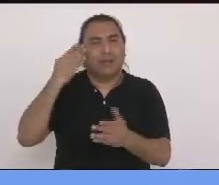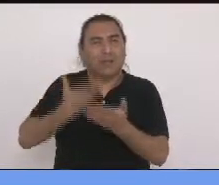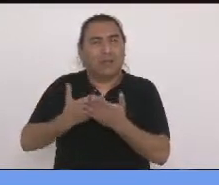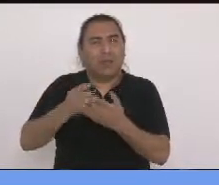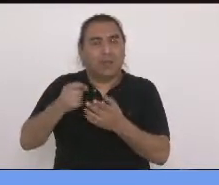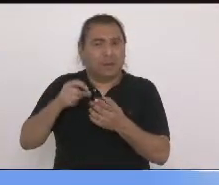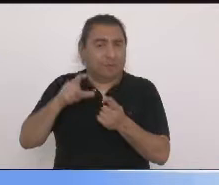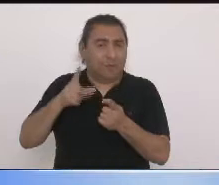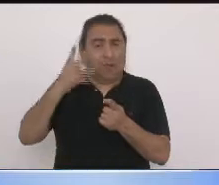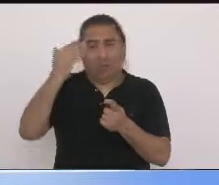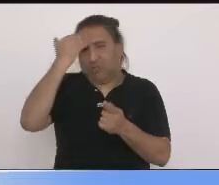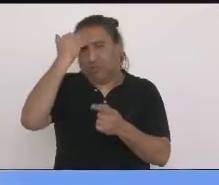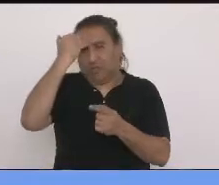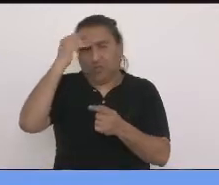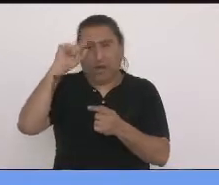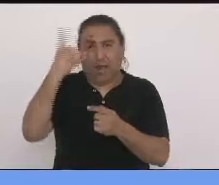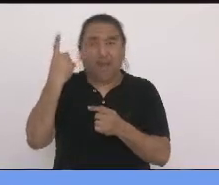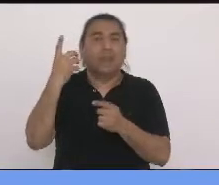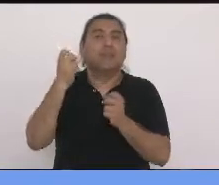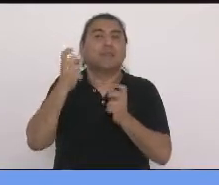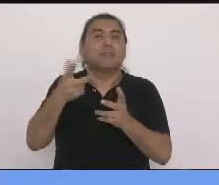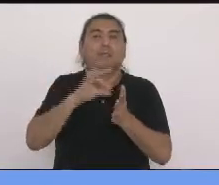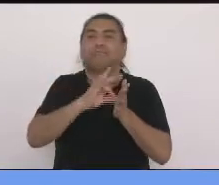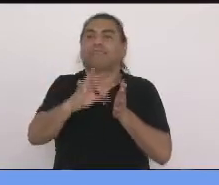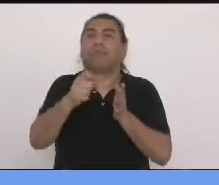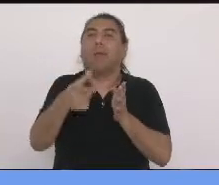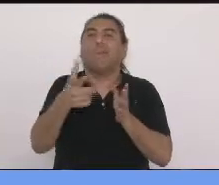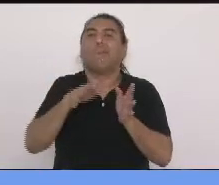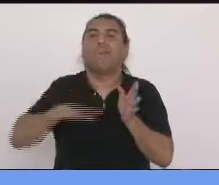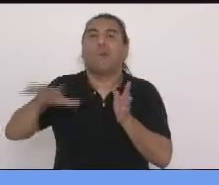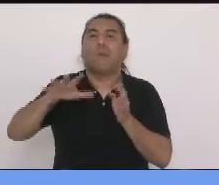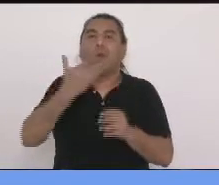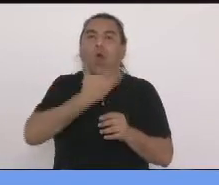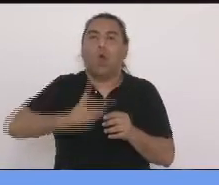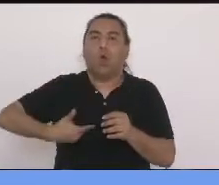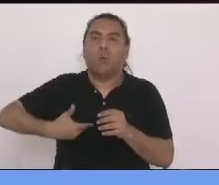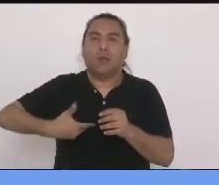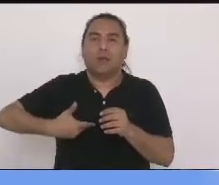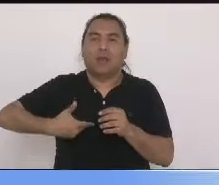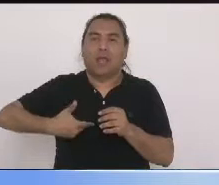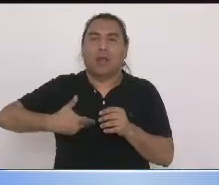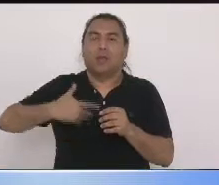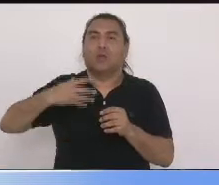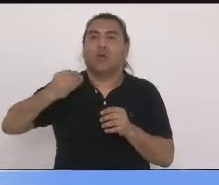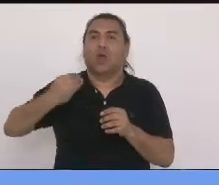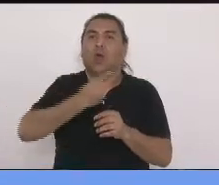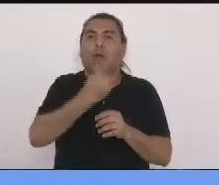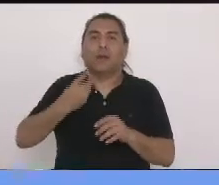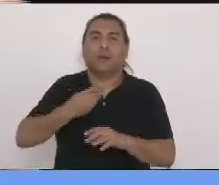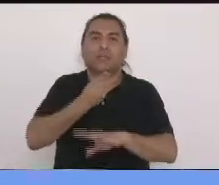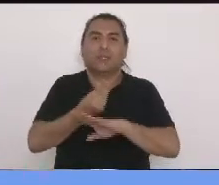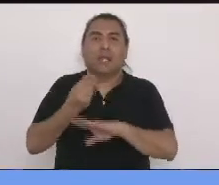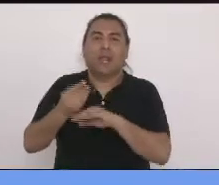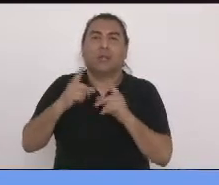porque la constitución nacional dice el pueblo gobierna a través de su representante en su artículo 22 y